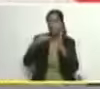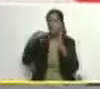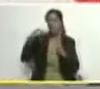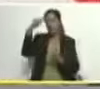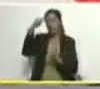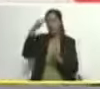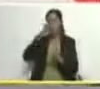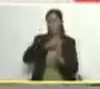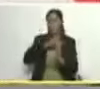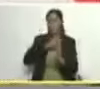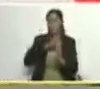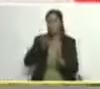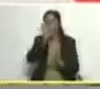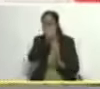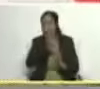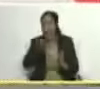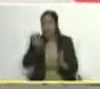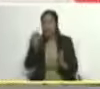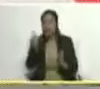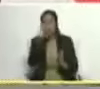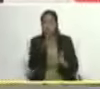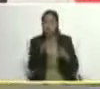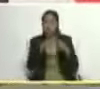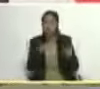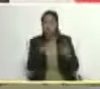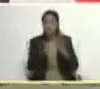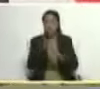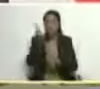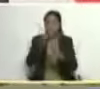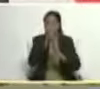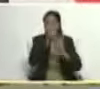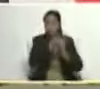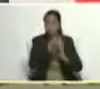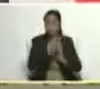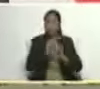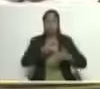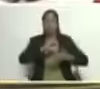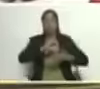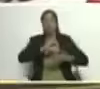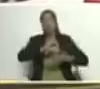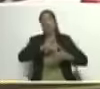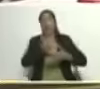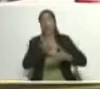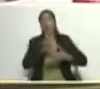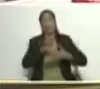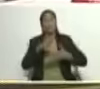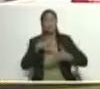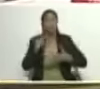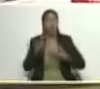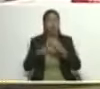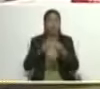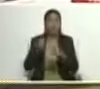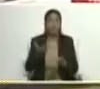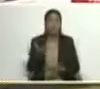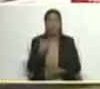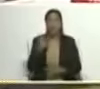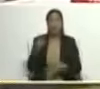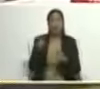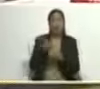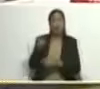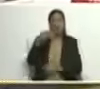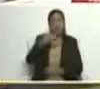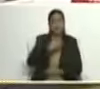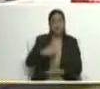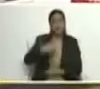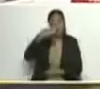país, como solo el ALBA puede determinarlo, lo decía Díaz-Canel, presidente de Cuba. Solo el ALBA puede